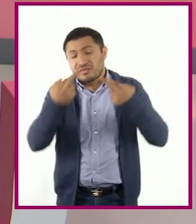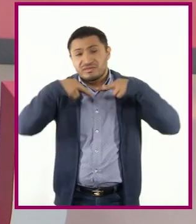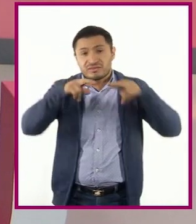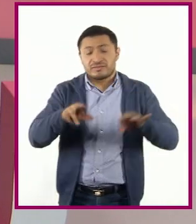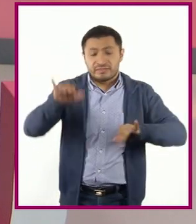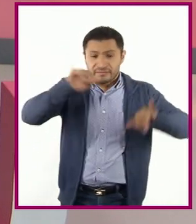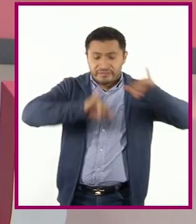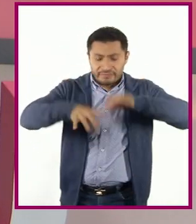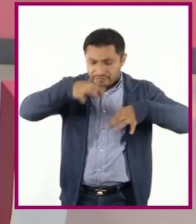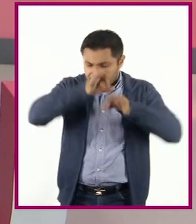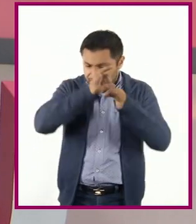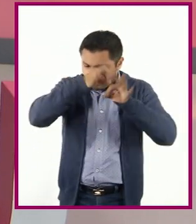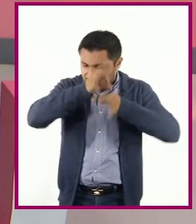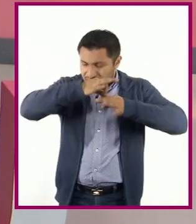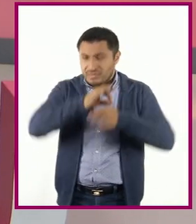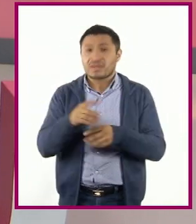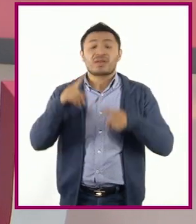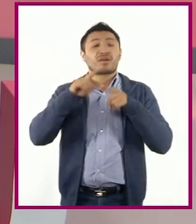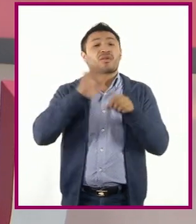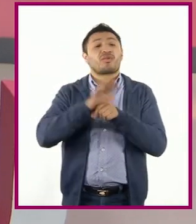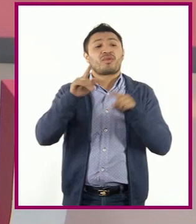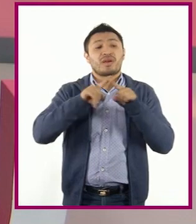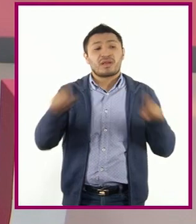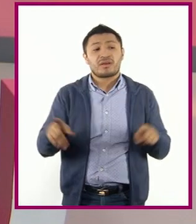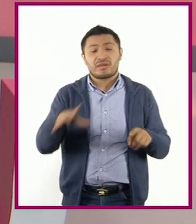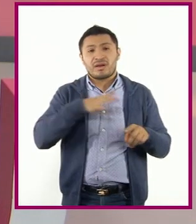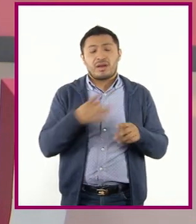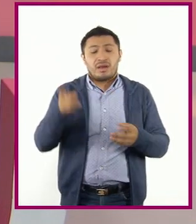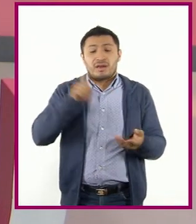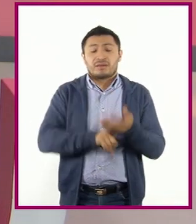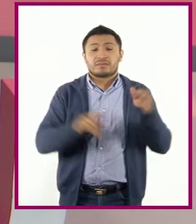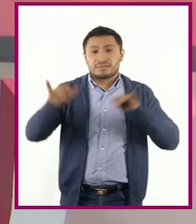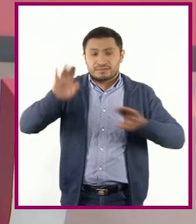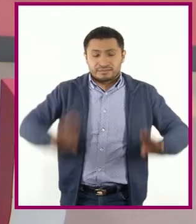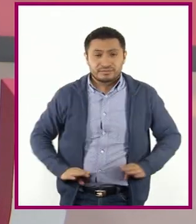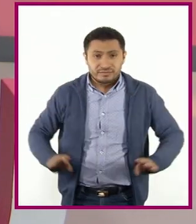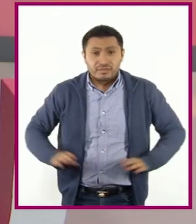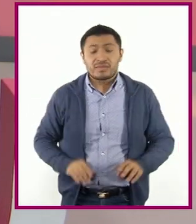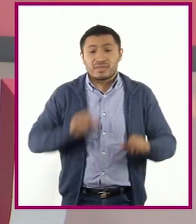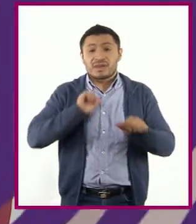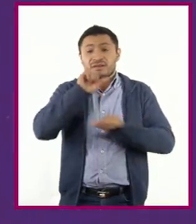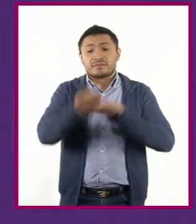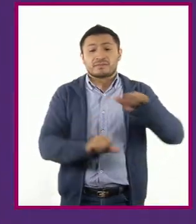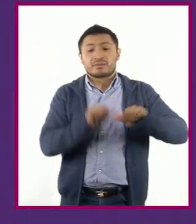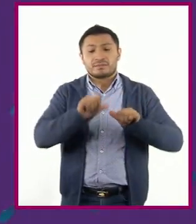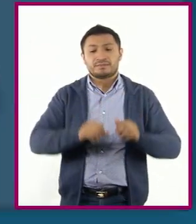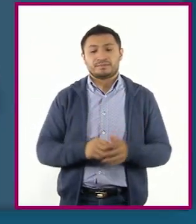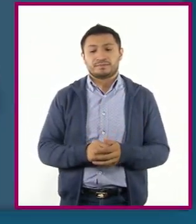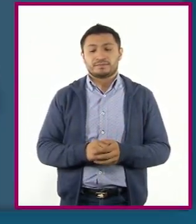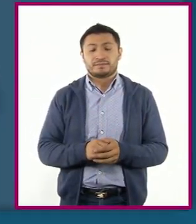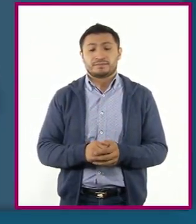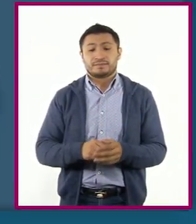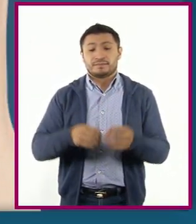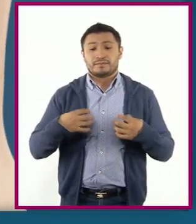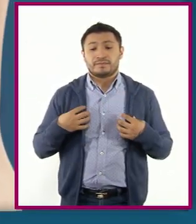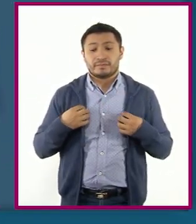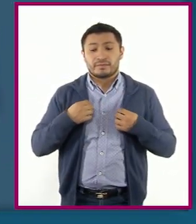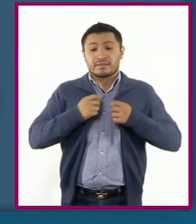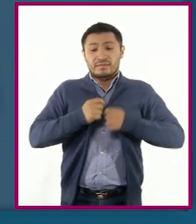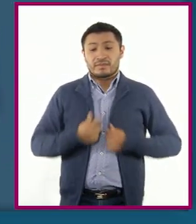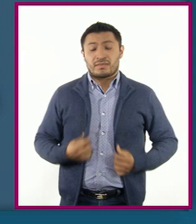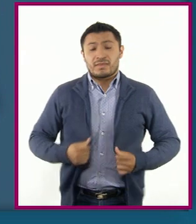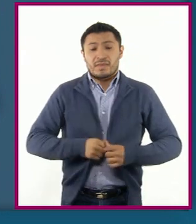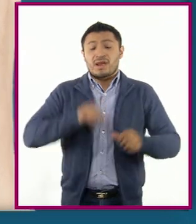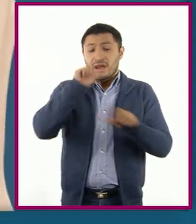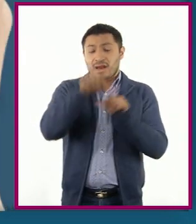nivel submicroscópico. La diferencia radica en la composición y estructura de los átomos que lo constituyen. Los átomos son